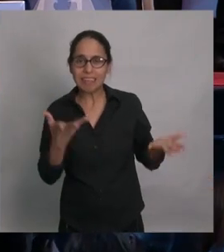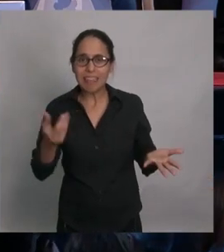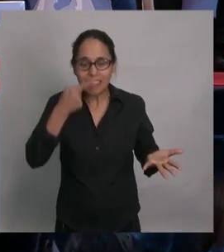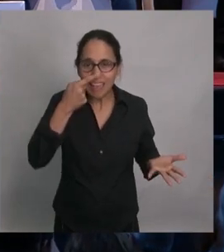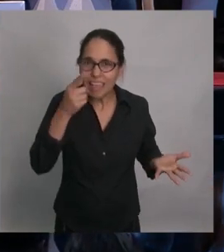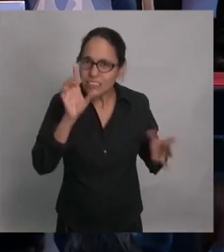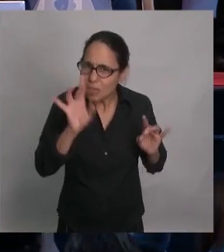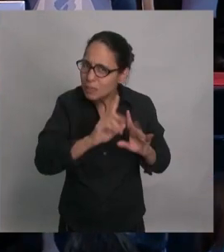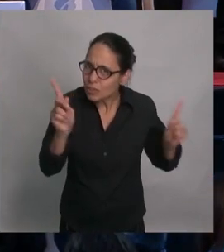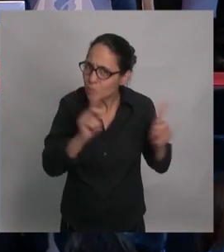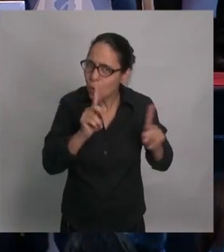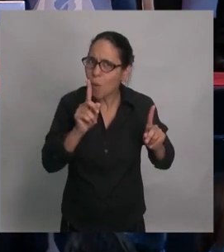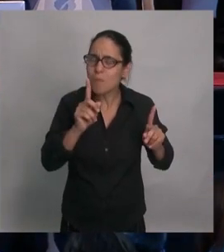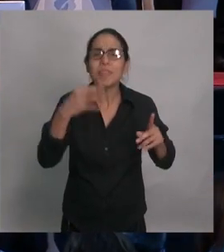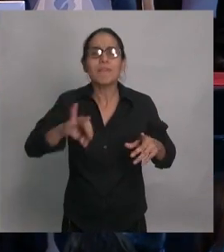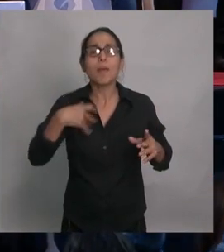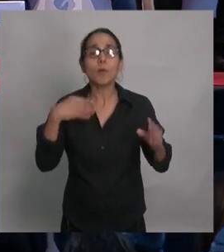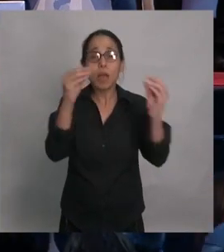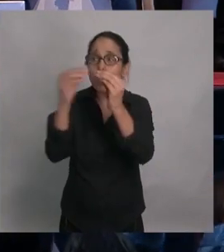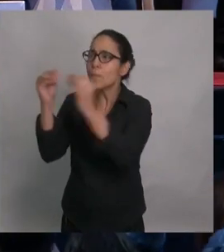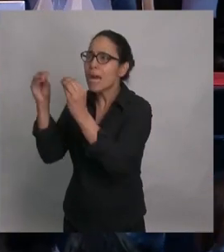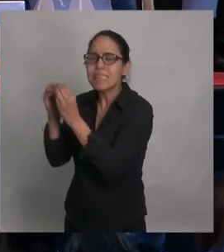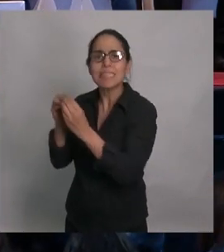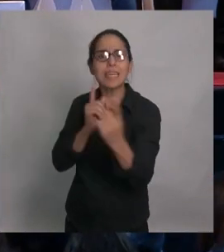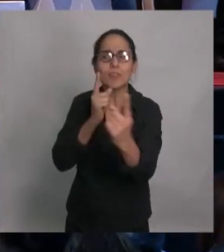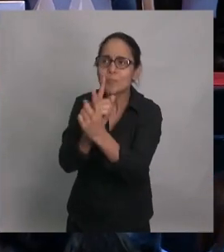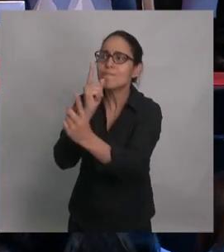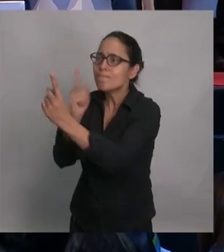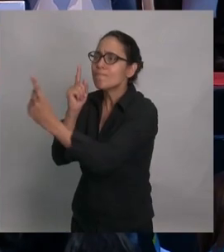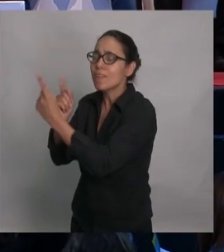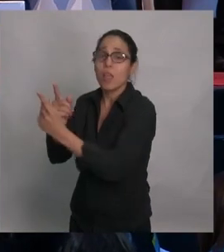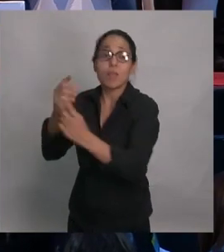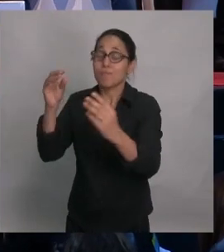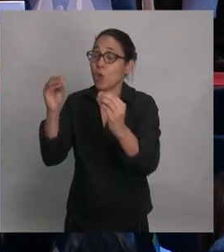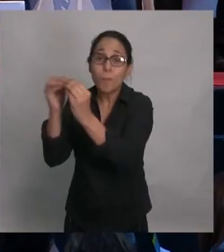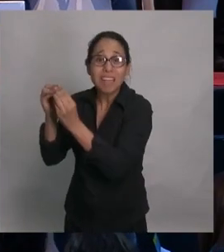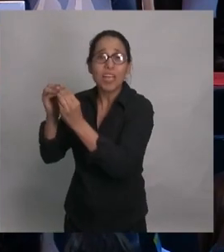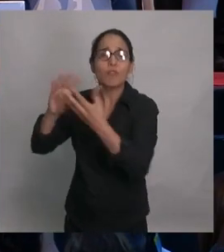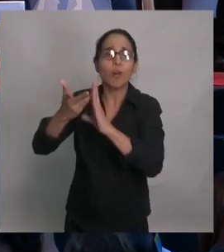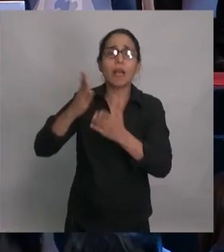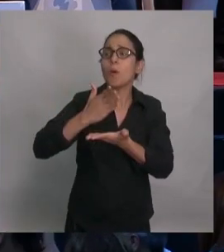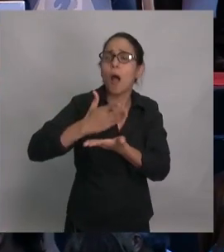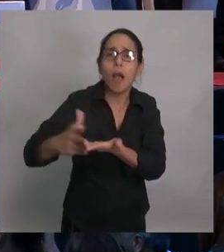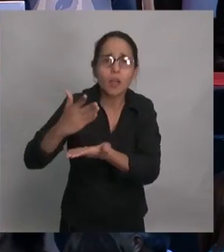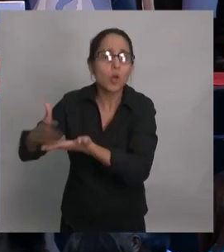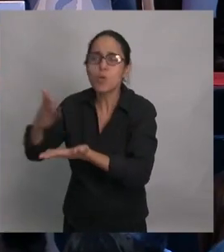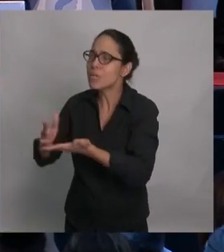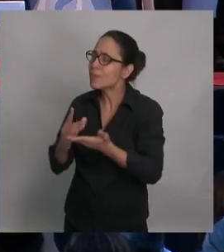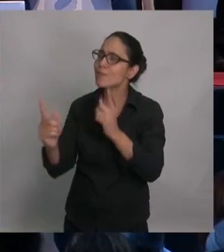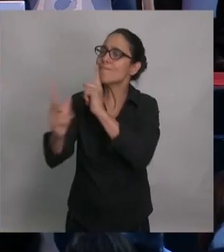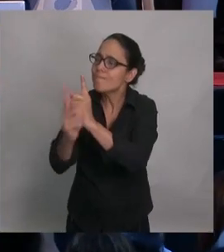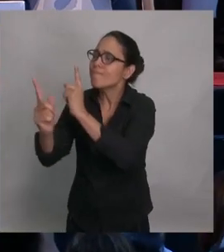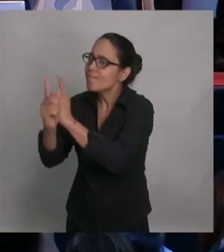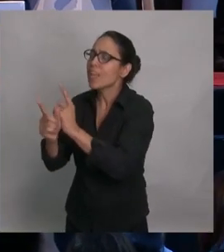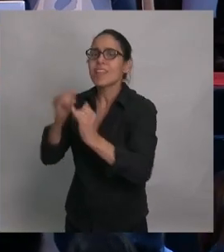Explicando a cada compañero, a cada compañero excluido, cómo vamos a garantizar la justicia